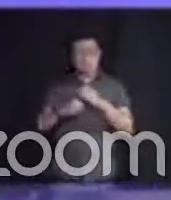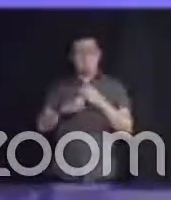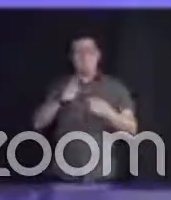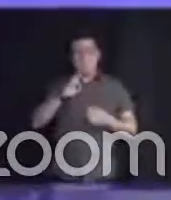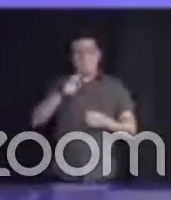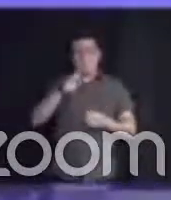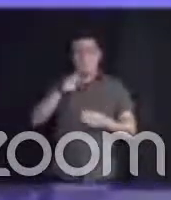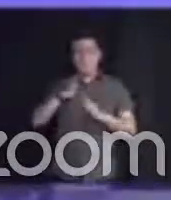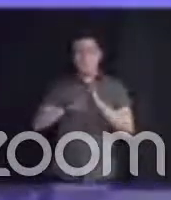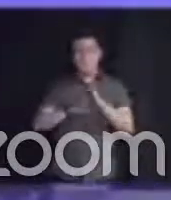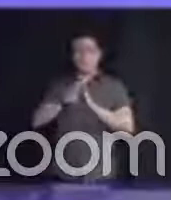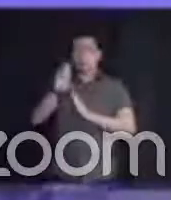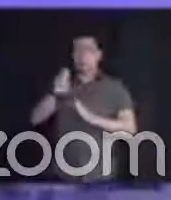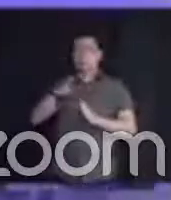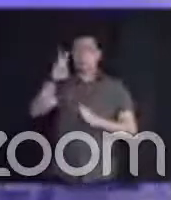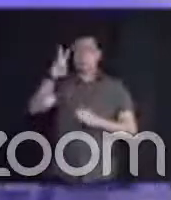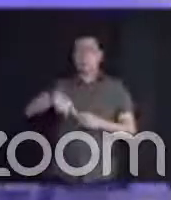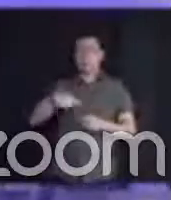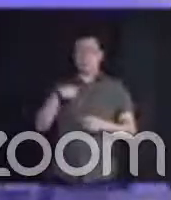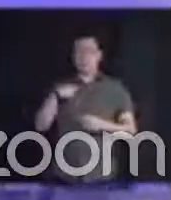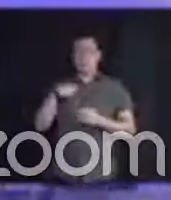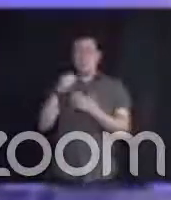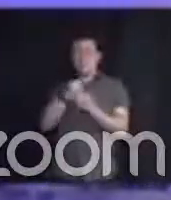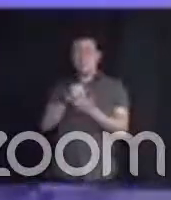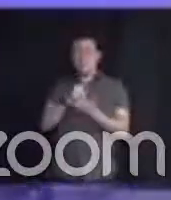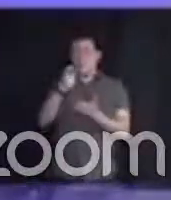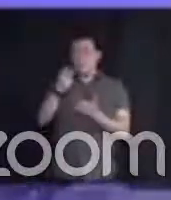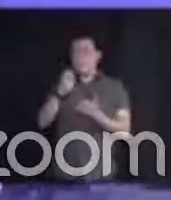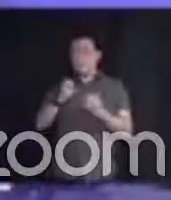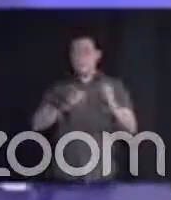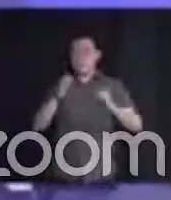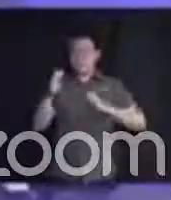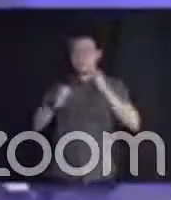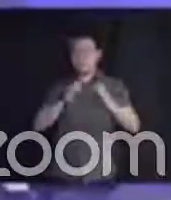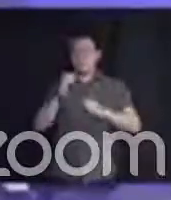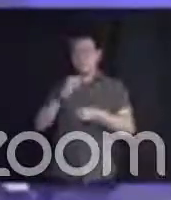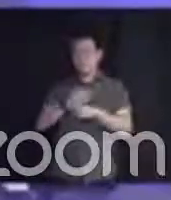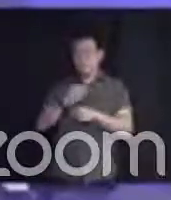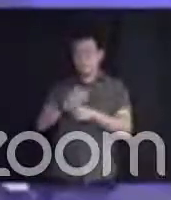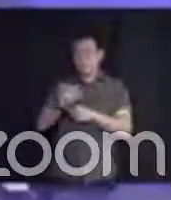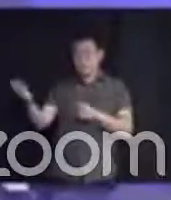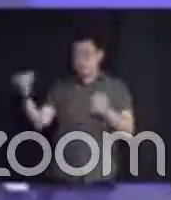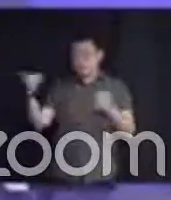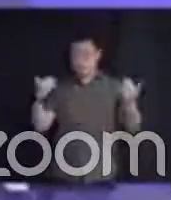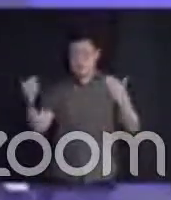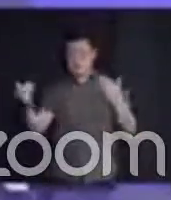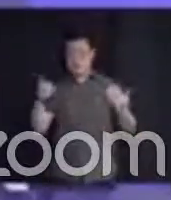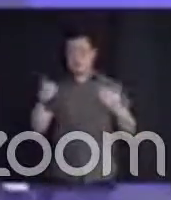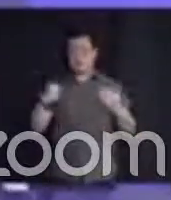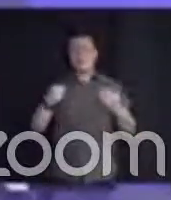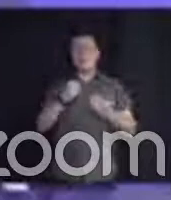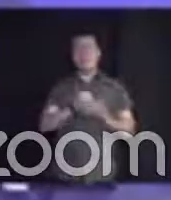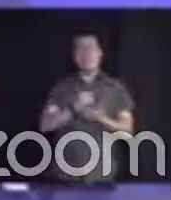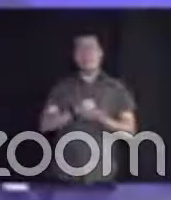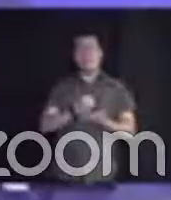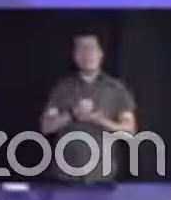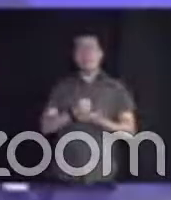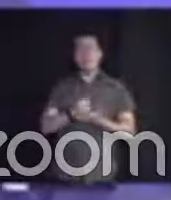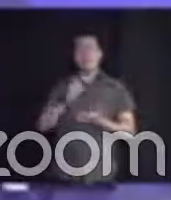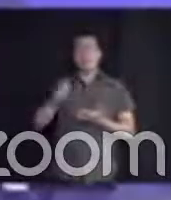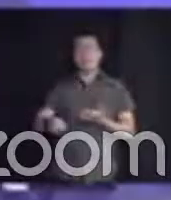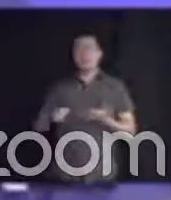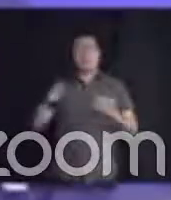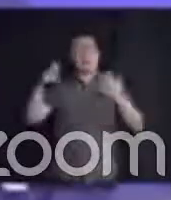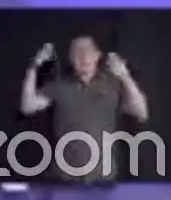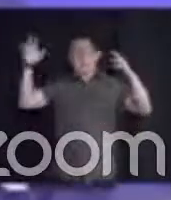mejorar. Y me emociona mucho el brinco, los primeros oros, porque es de mucha emoción. Entonces, estos oros que van a subir se